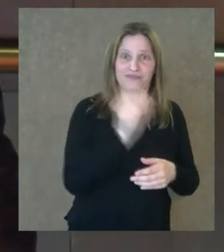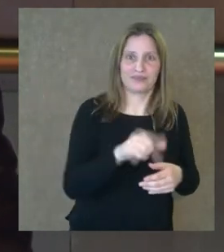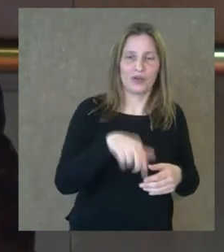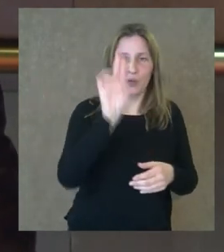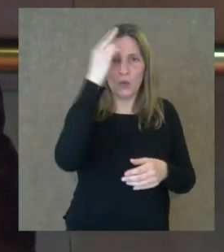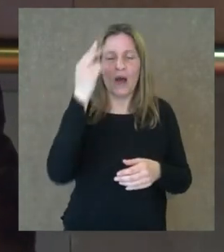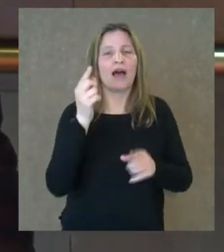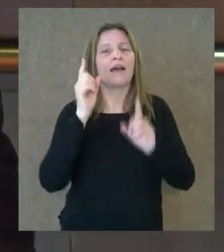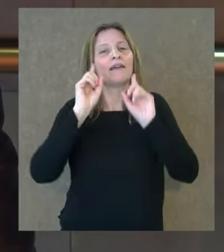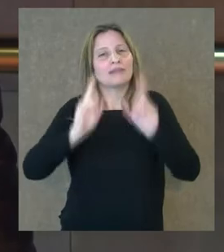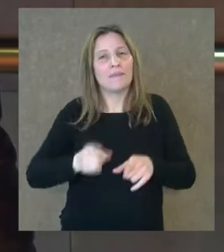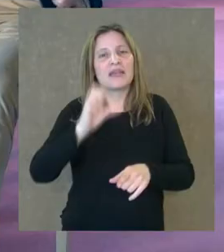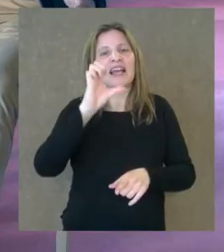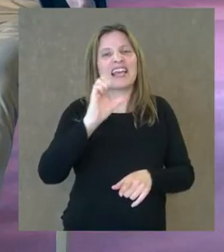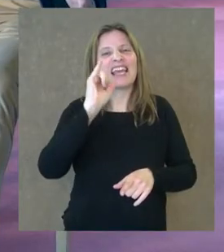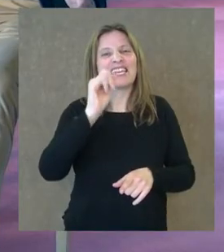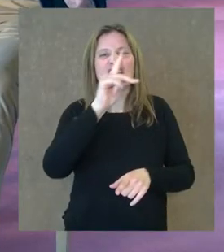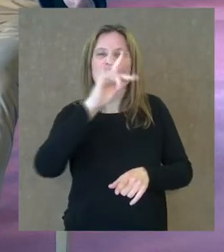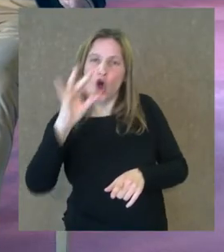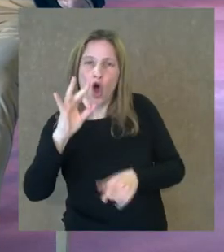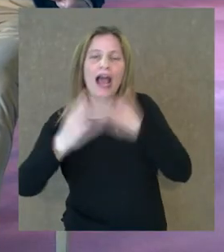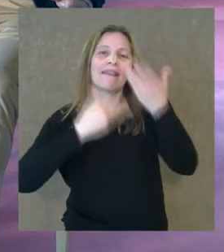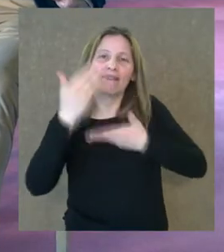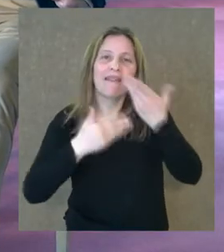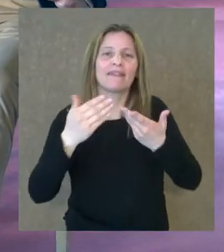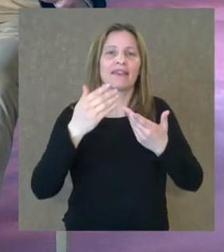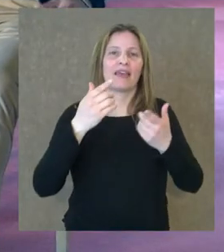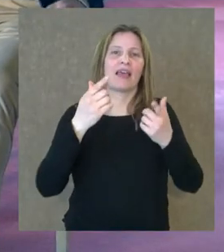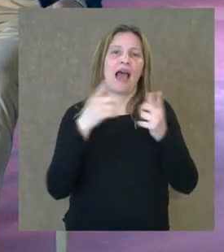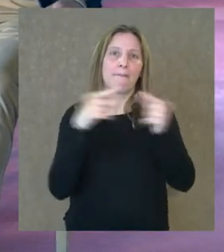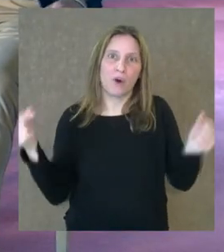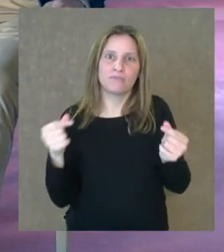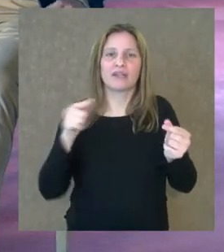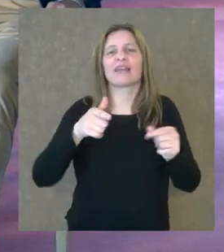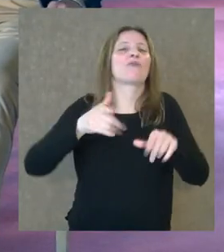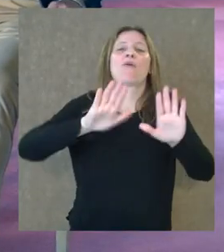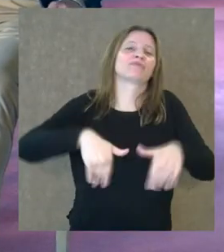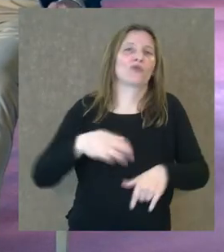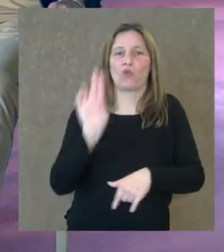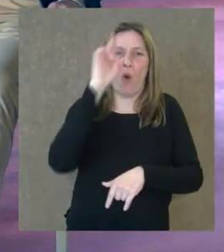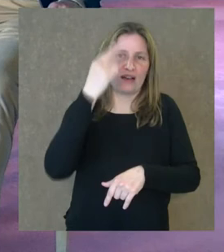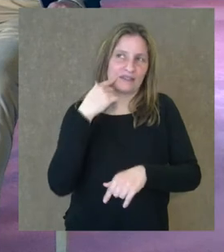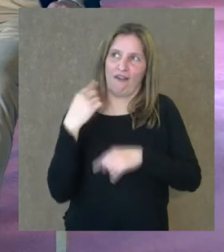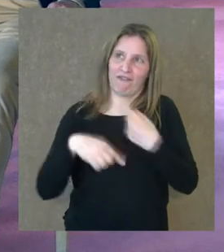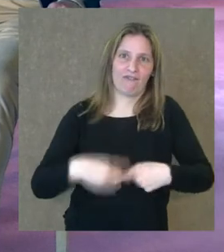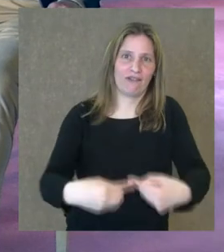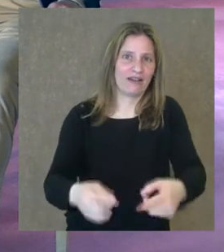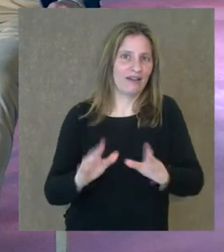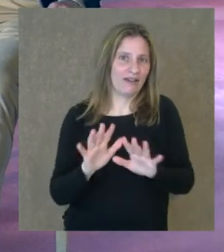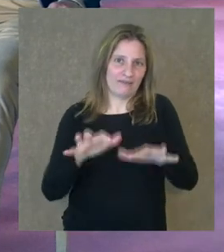nuestra calidad dedicó senda que ya la consideramos la cual será más eeuu wga absolutamente absoluta mención es